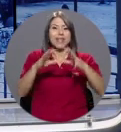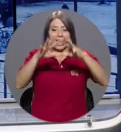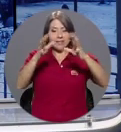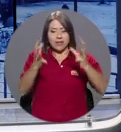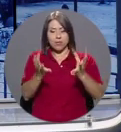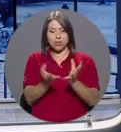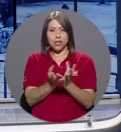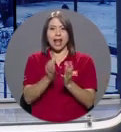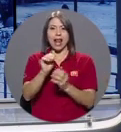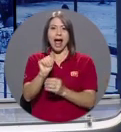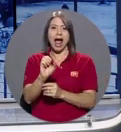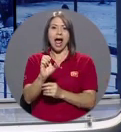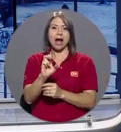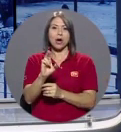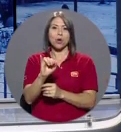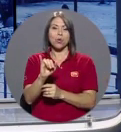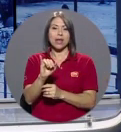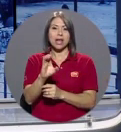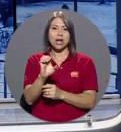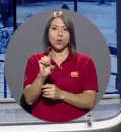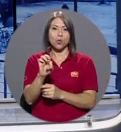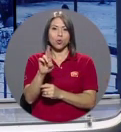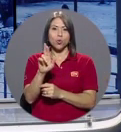A nivel mundial, la acuicultura